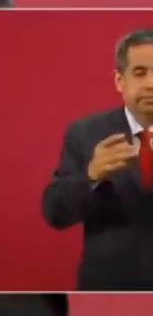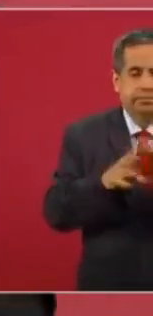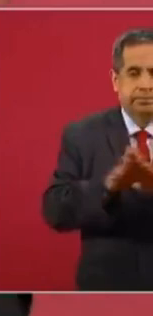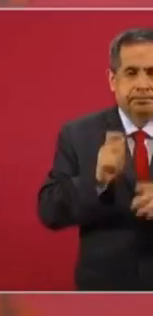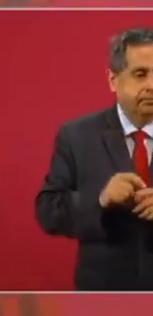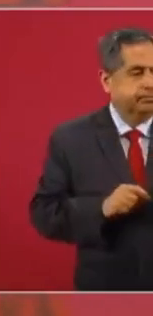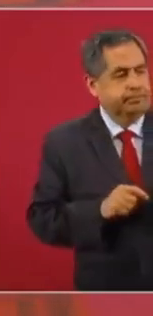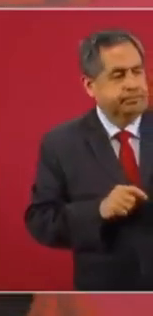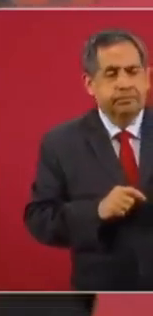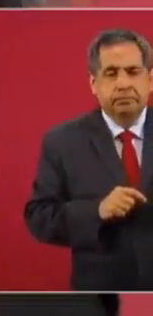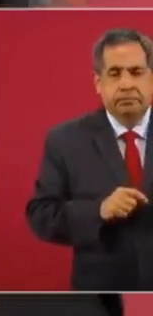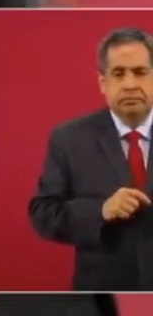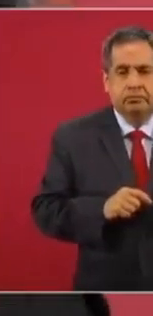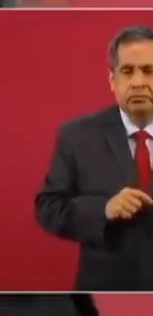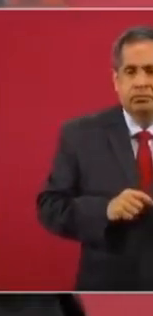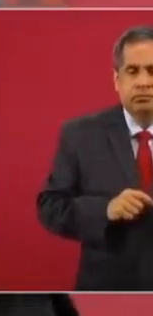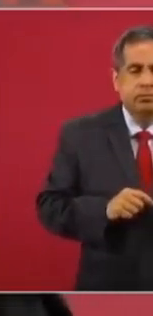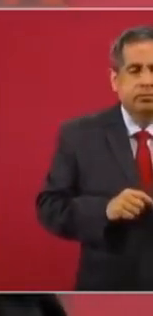a